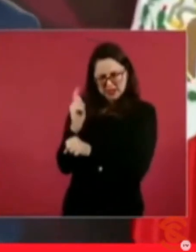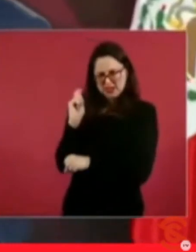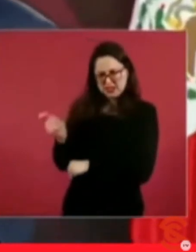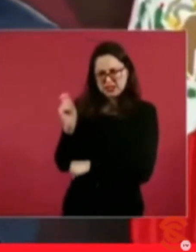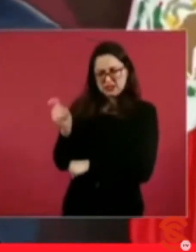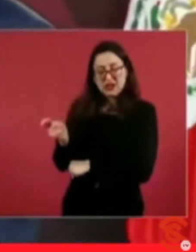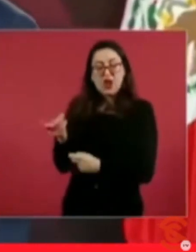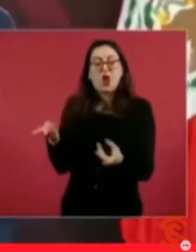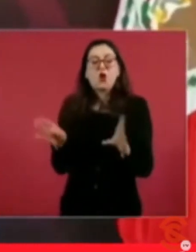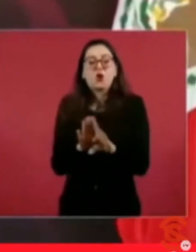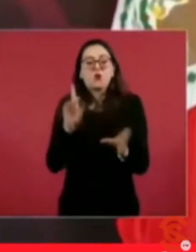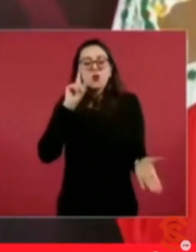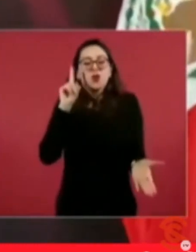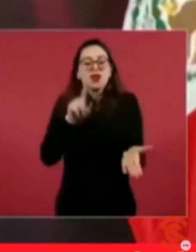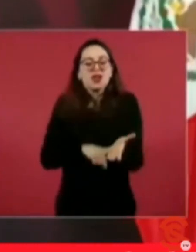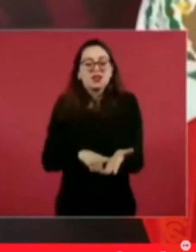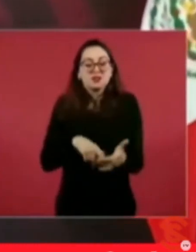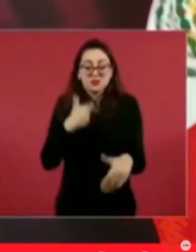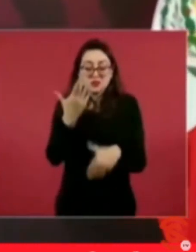en la mesa